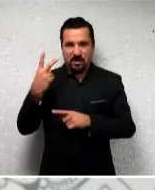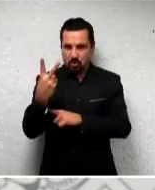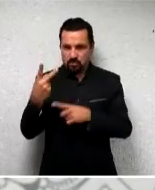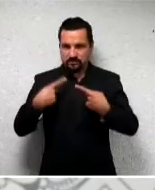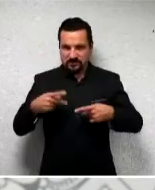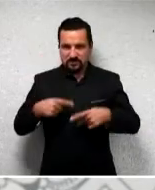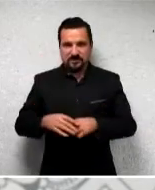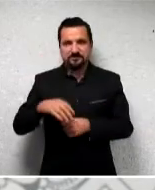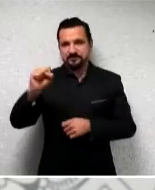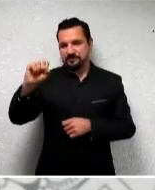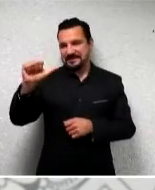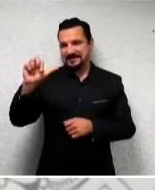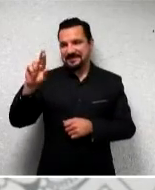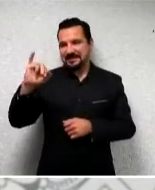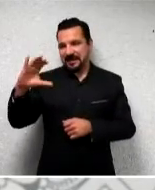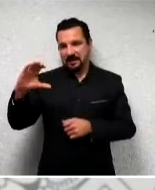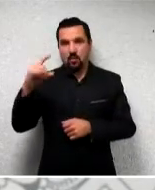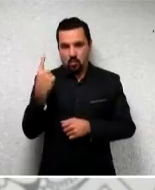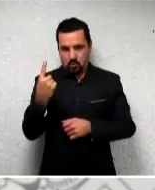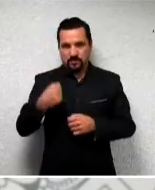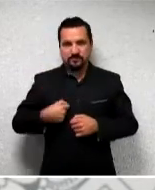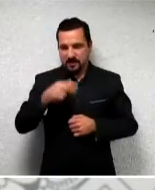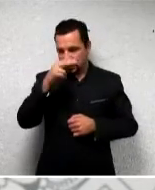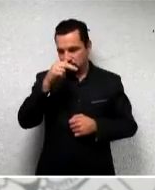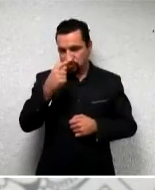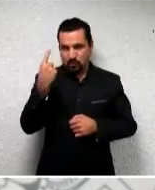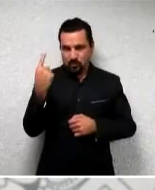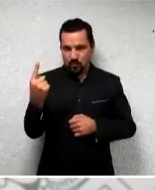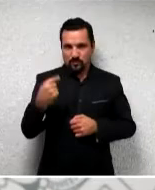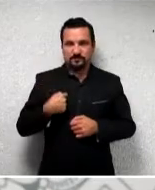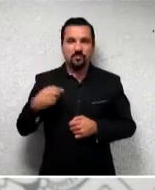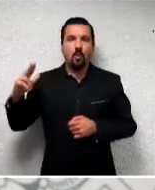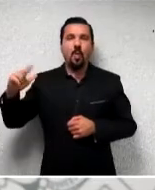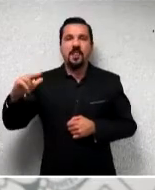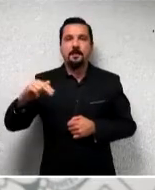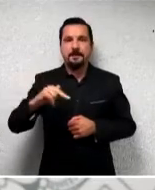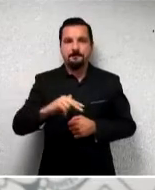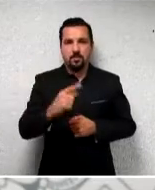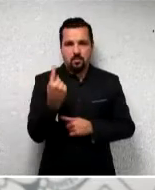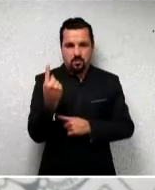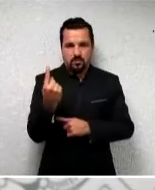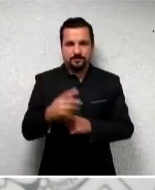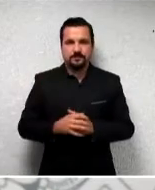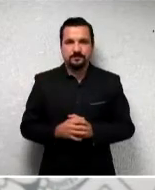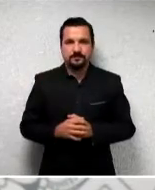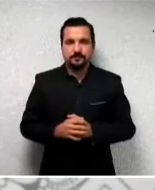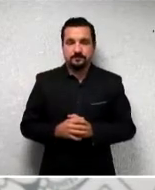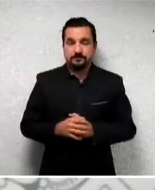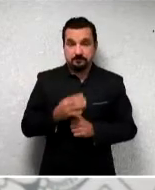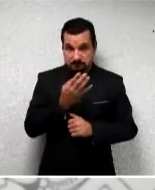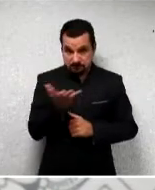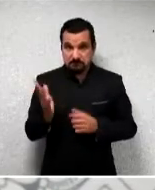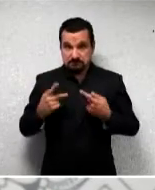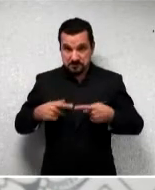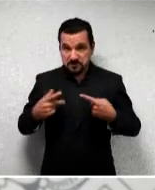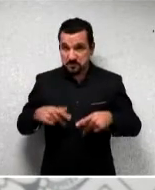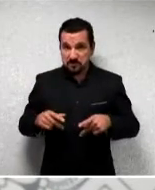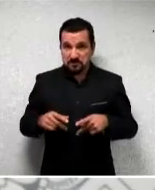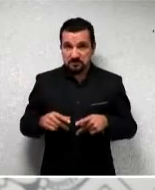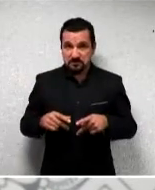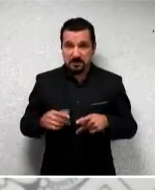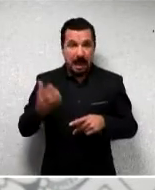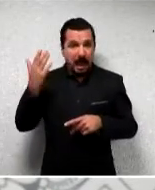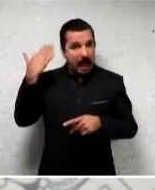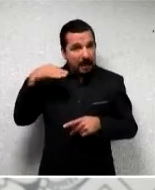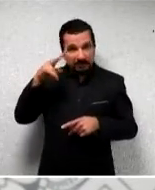sáric 1 hermosillo 1 y huatabampo 1 ninguno de ellos tiene